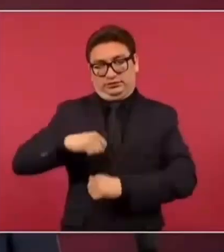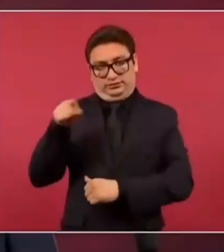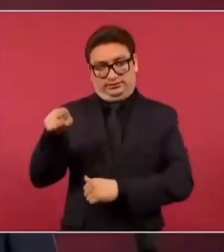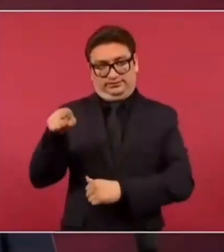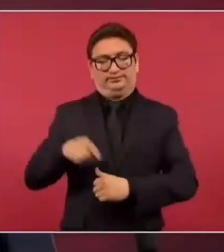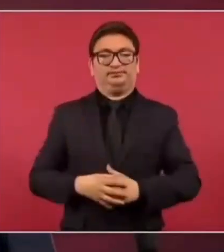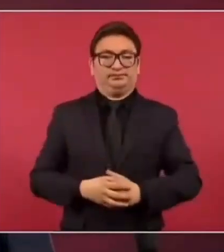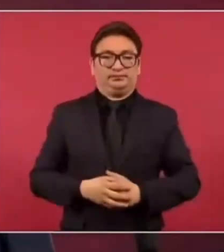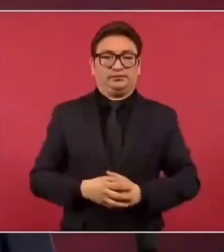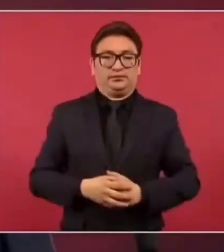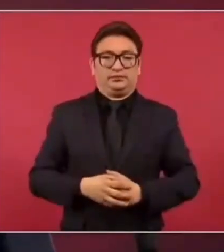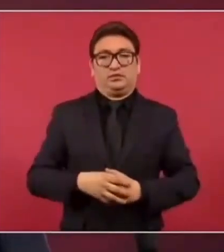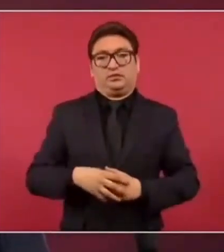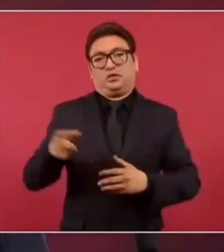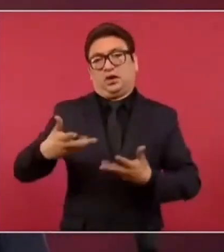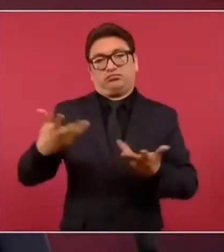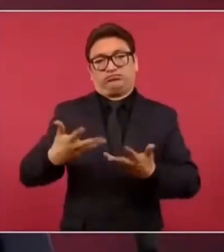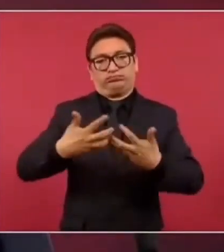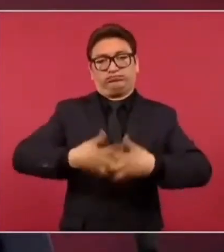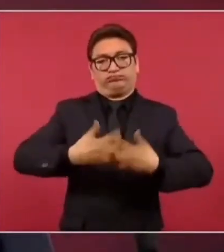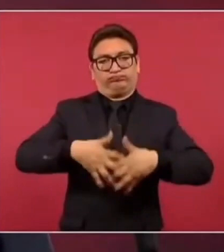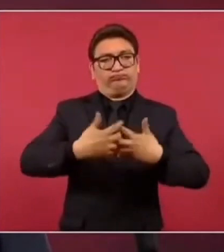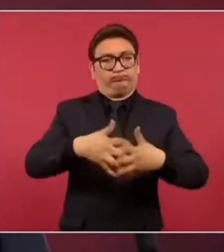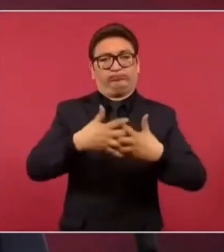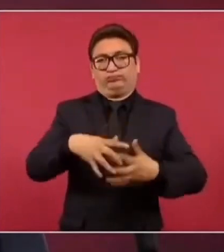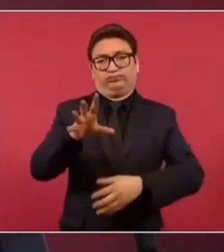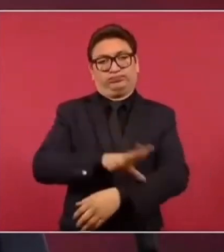eléctrica y producir la energía.